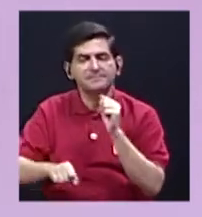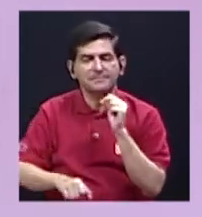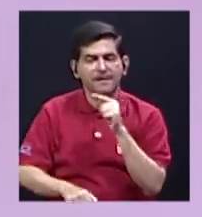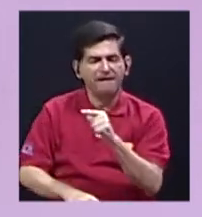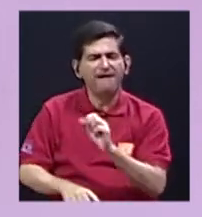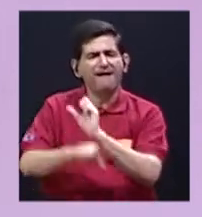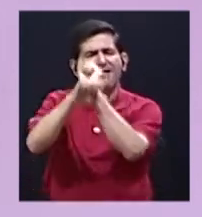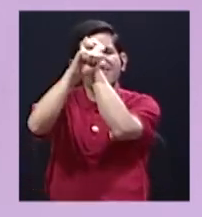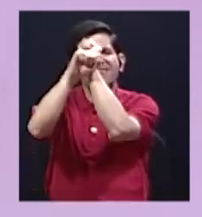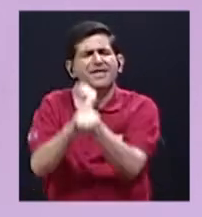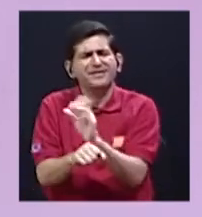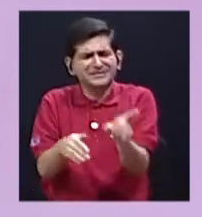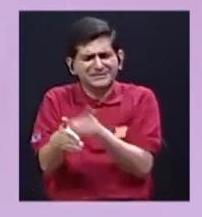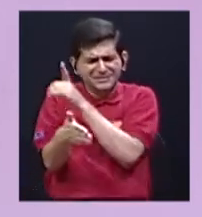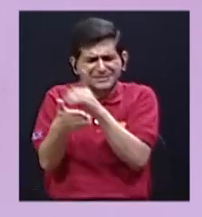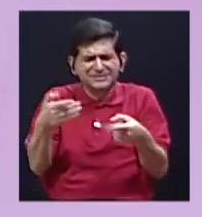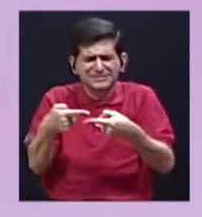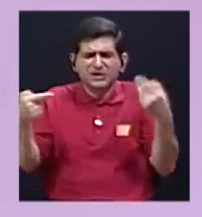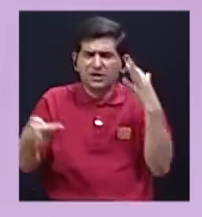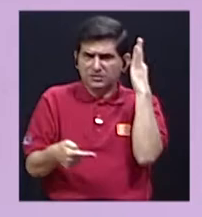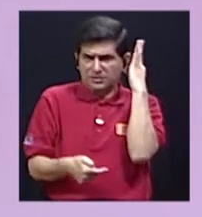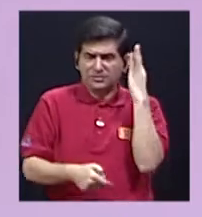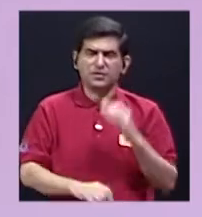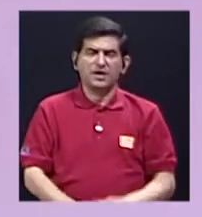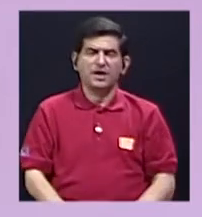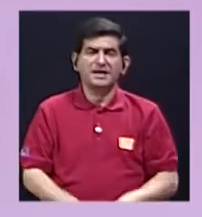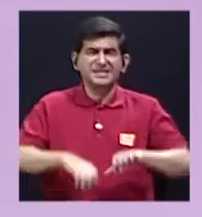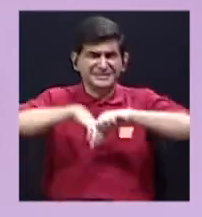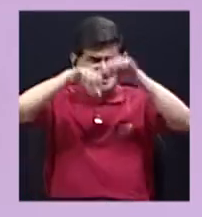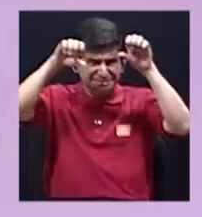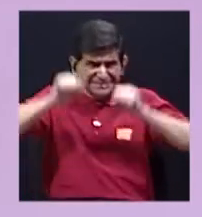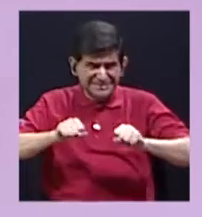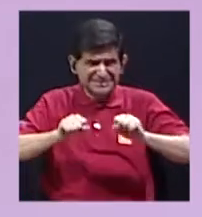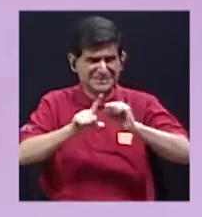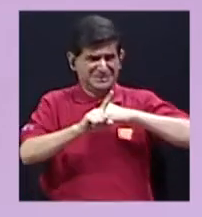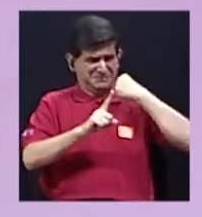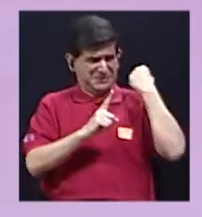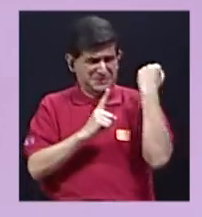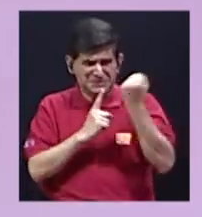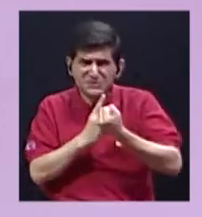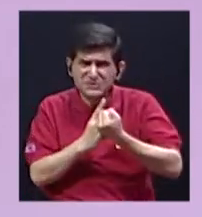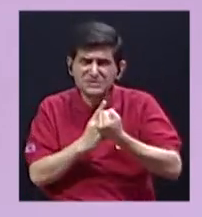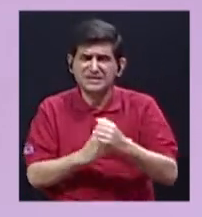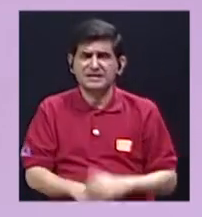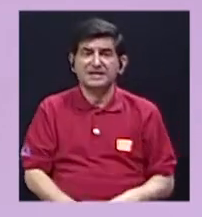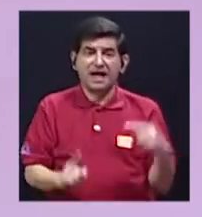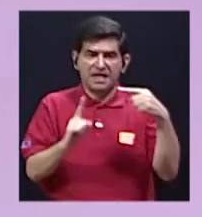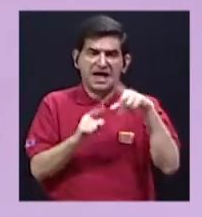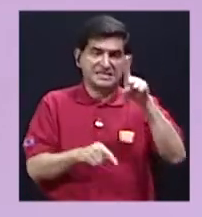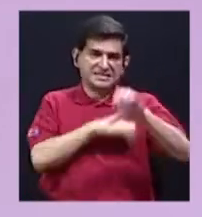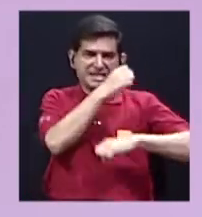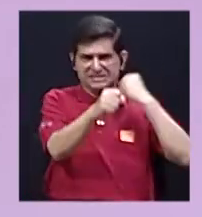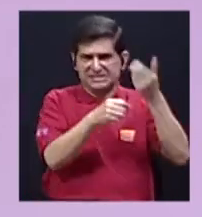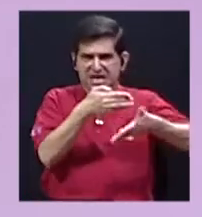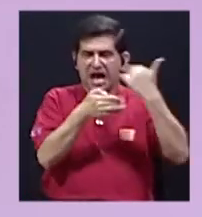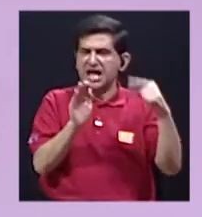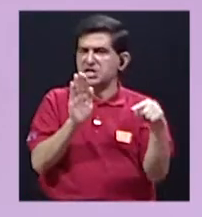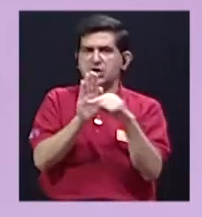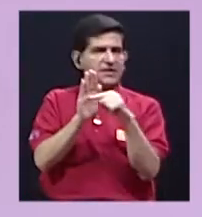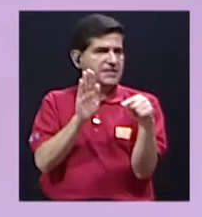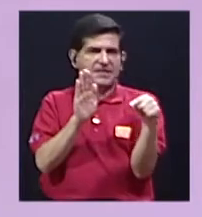tradicionalmente discriminatorio en contra las mujeres de un sistema y una sociedad que hasta hace cien años le